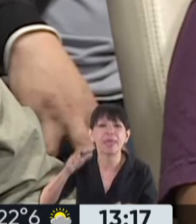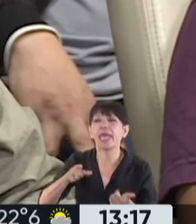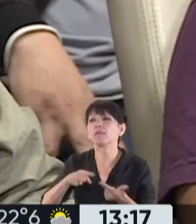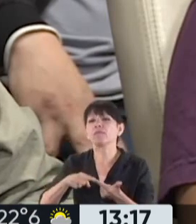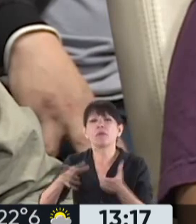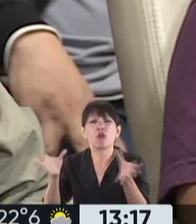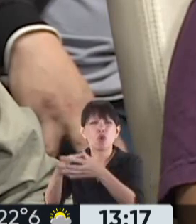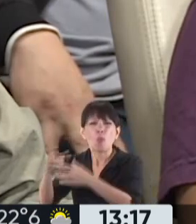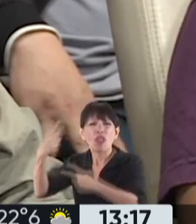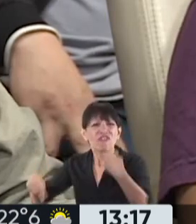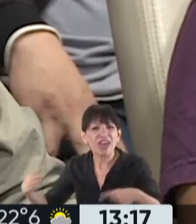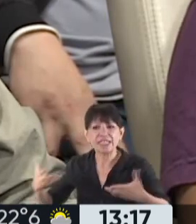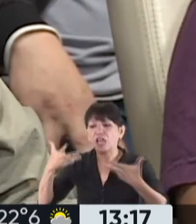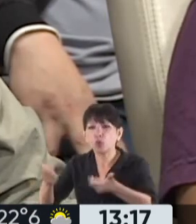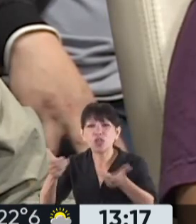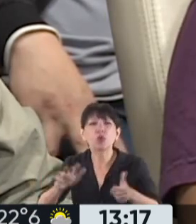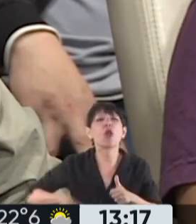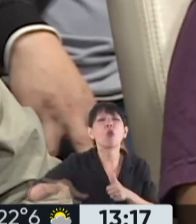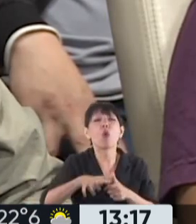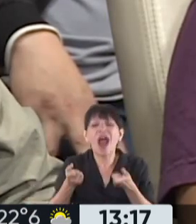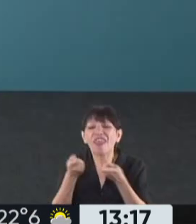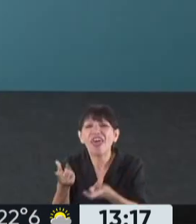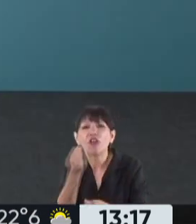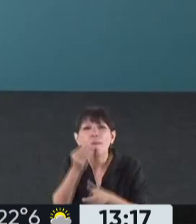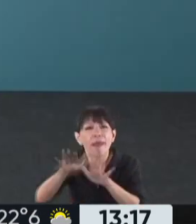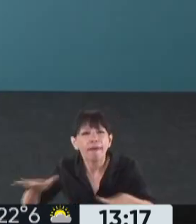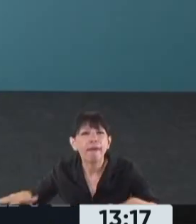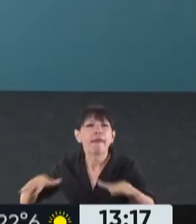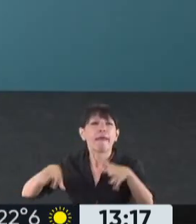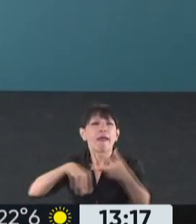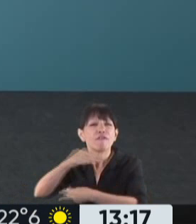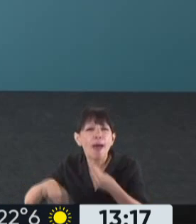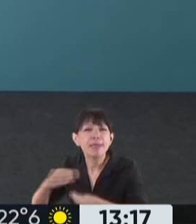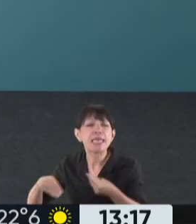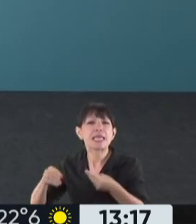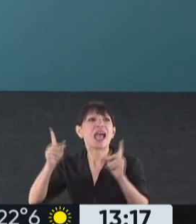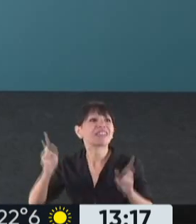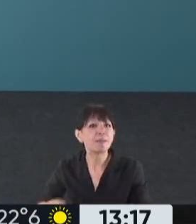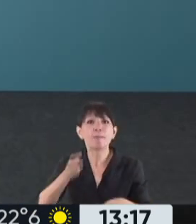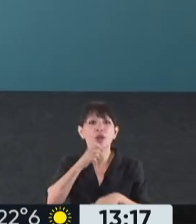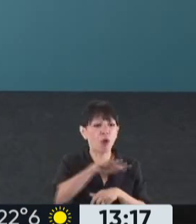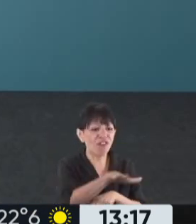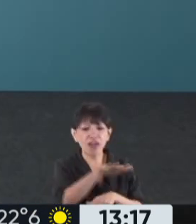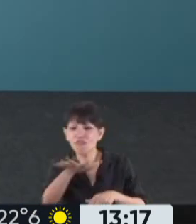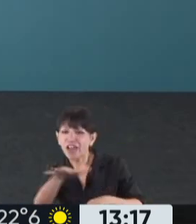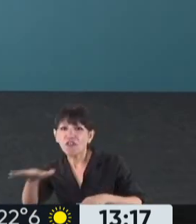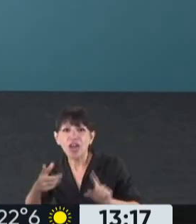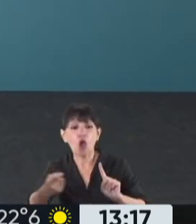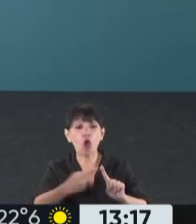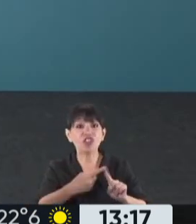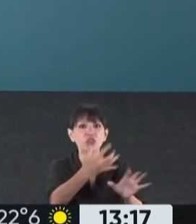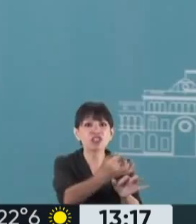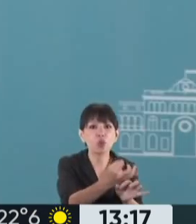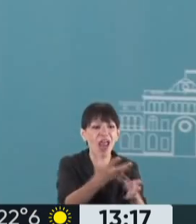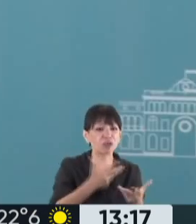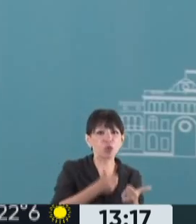comunidad civil, todo lo que son los comedores, todo lo que tiene que ver con la cercanía entre los barrios y la red con la escuela, cómo se